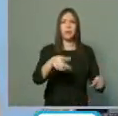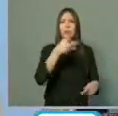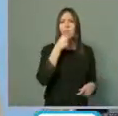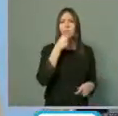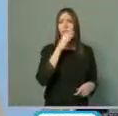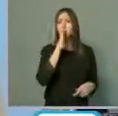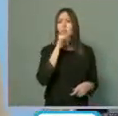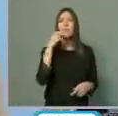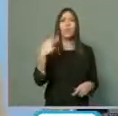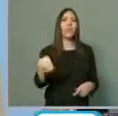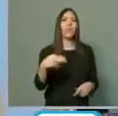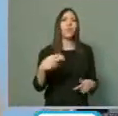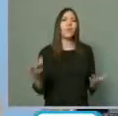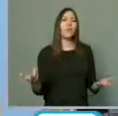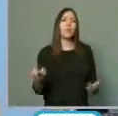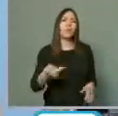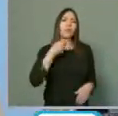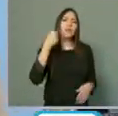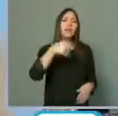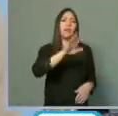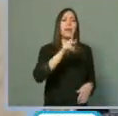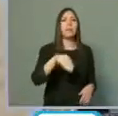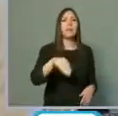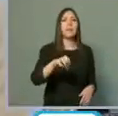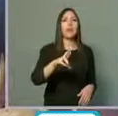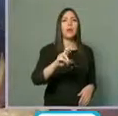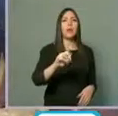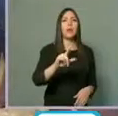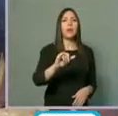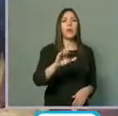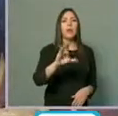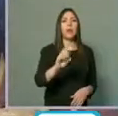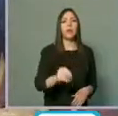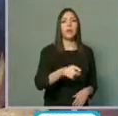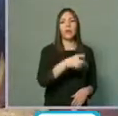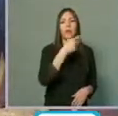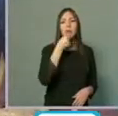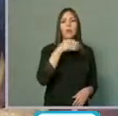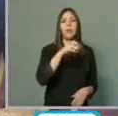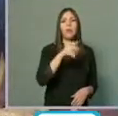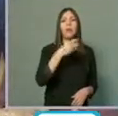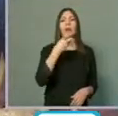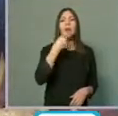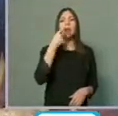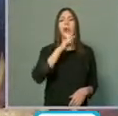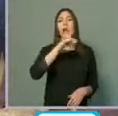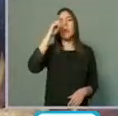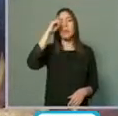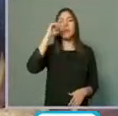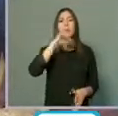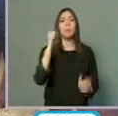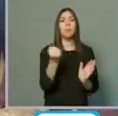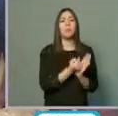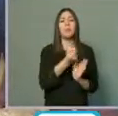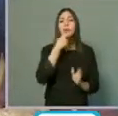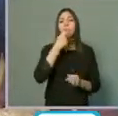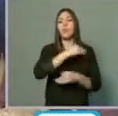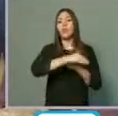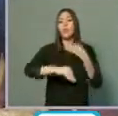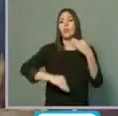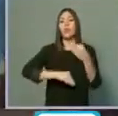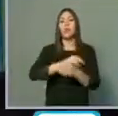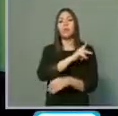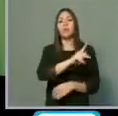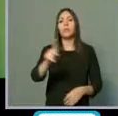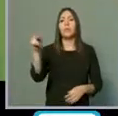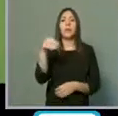pues, no podían pronunciar, le decían Merolico, ¿no? Por su apellido. Mira el señor Merolico. Y ahí se le quedó se acuñó de